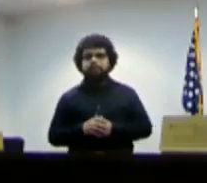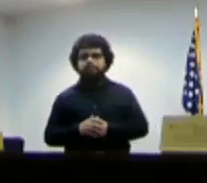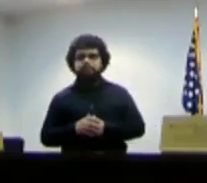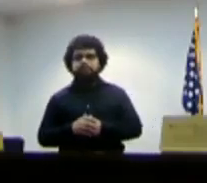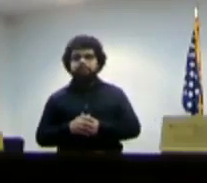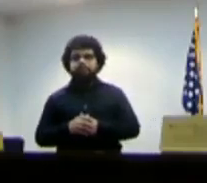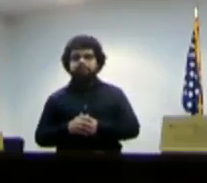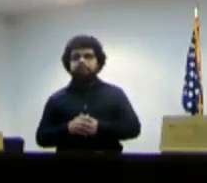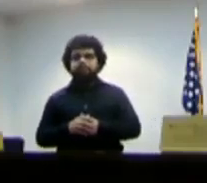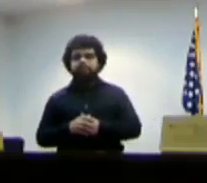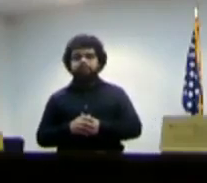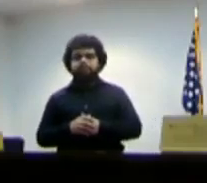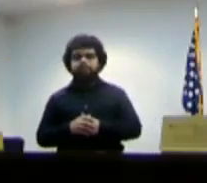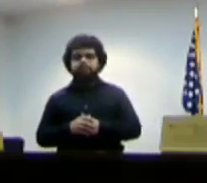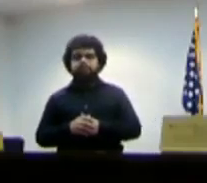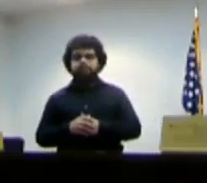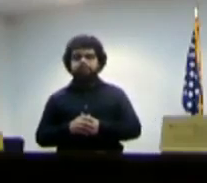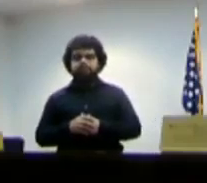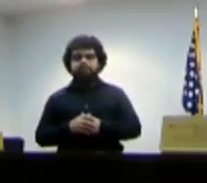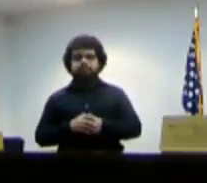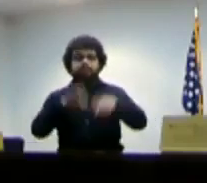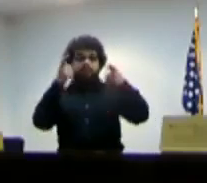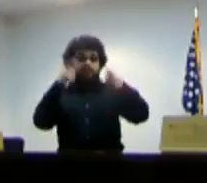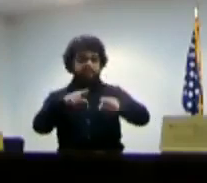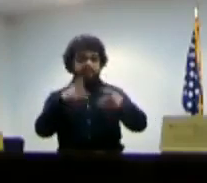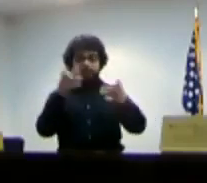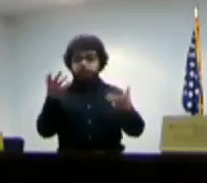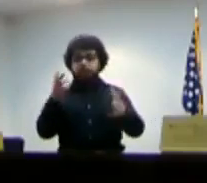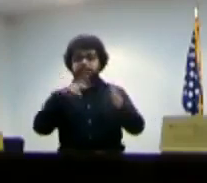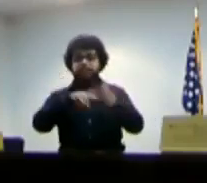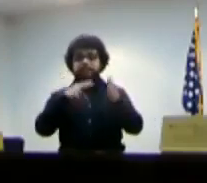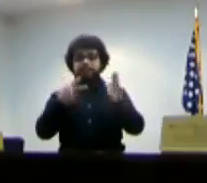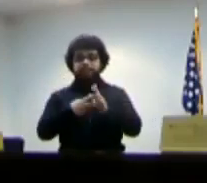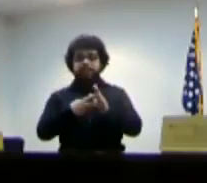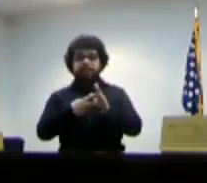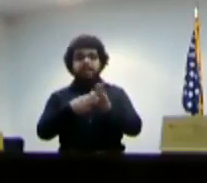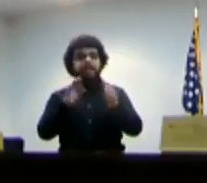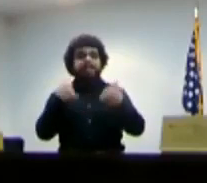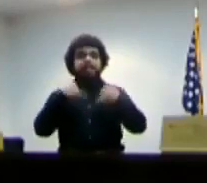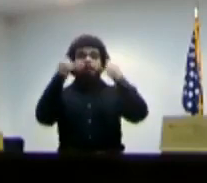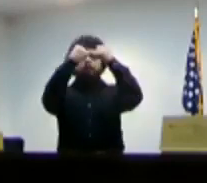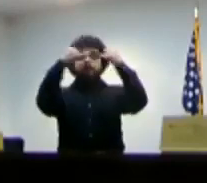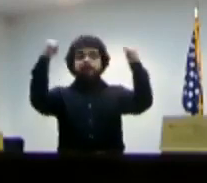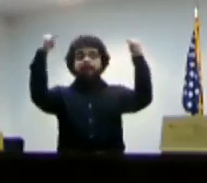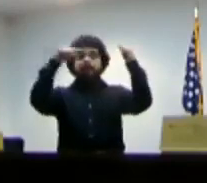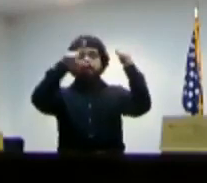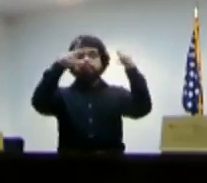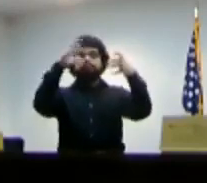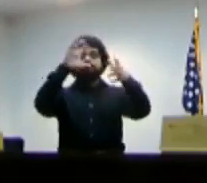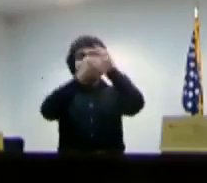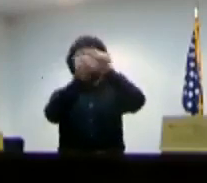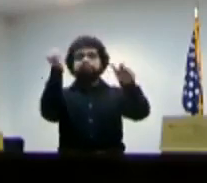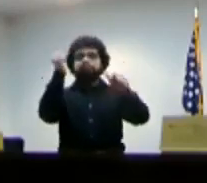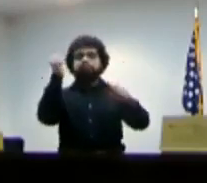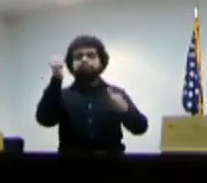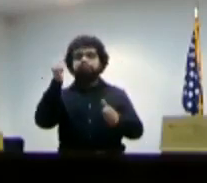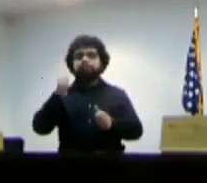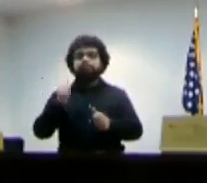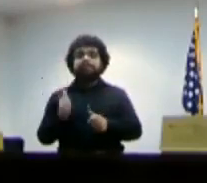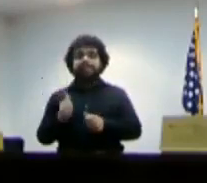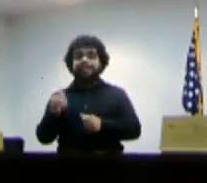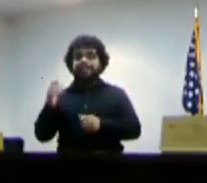Eventos de transmisión, puede ser que haya una avería en una línea de transmisión que sale de servicio a la línea de transmisión y desconecta un